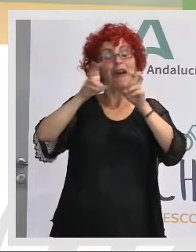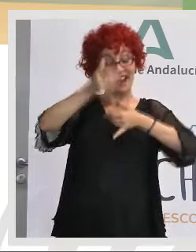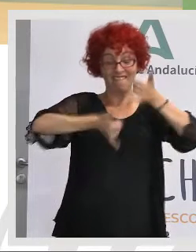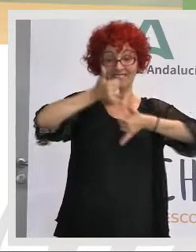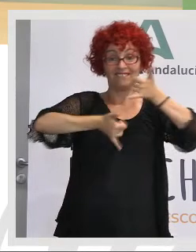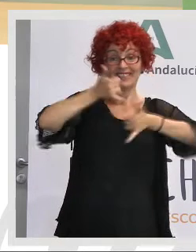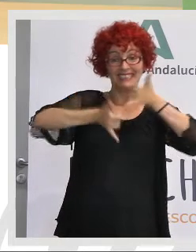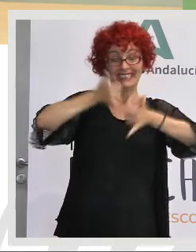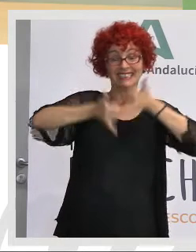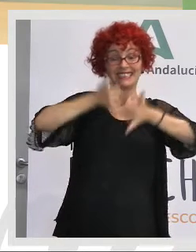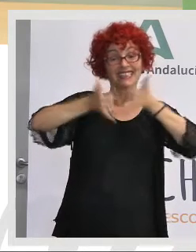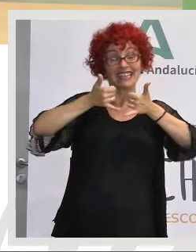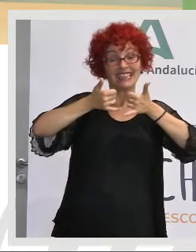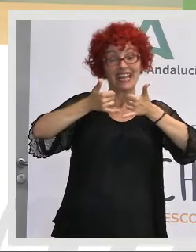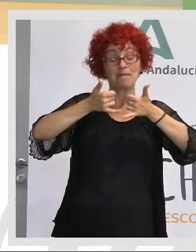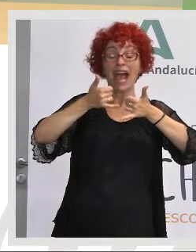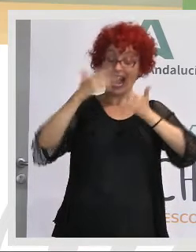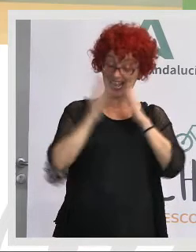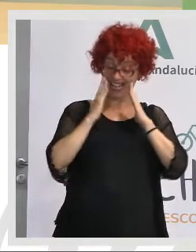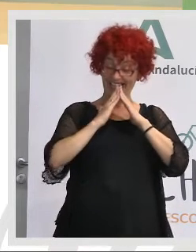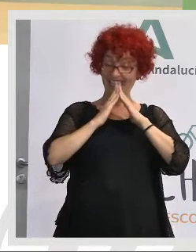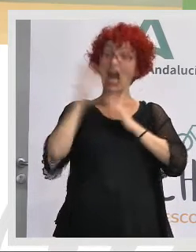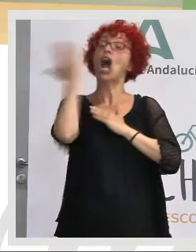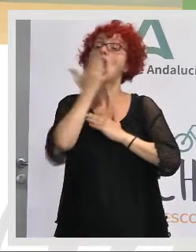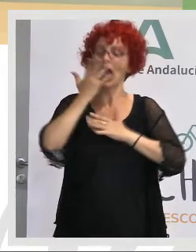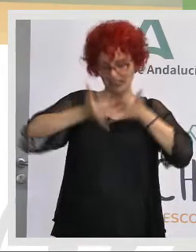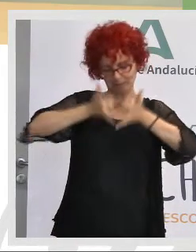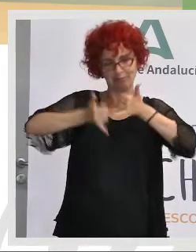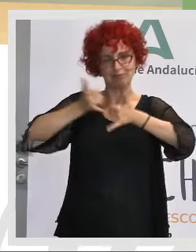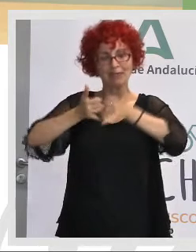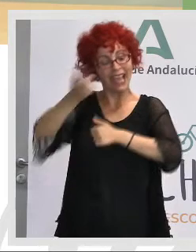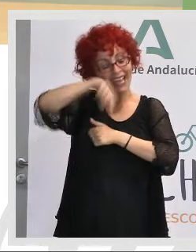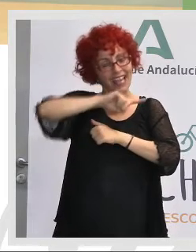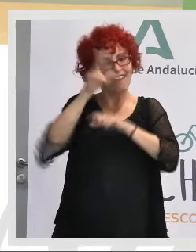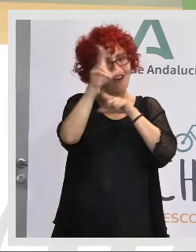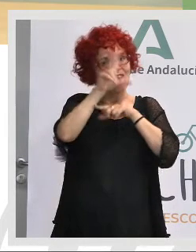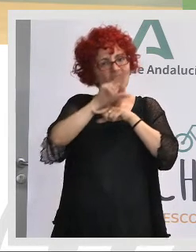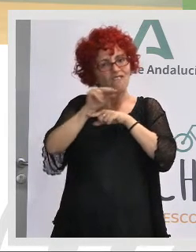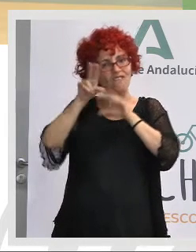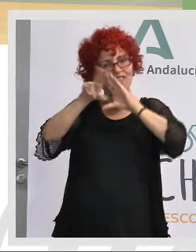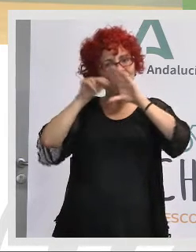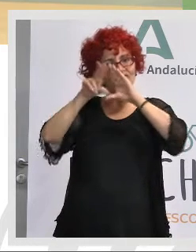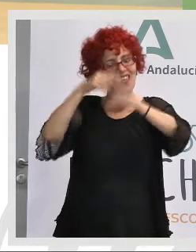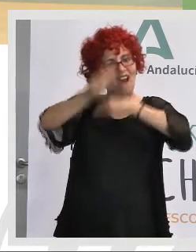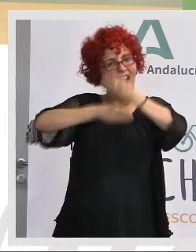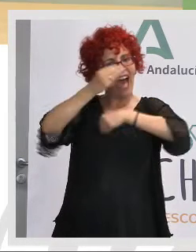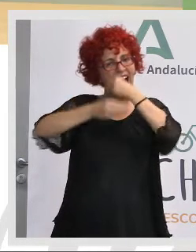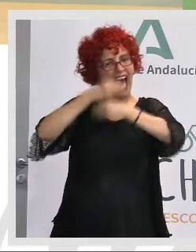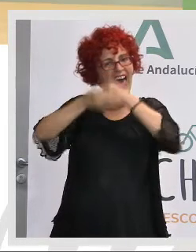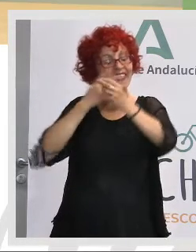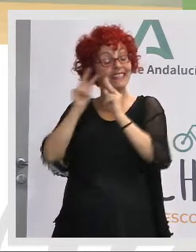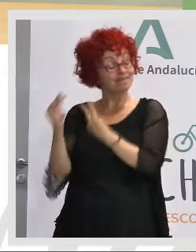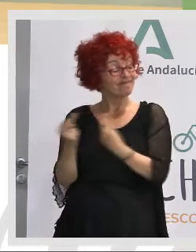bicicleta en los desplazamientos para ir al cole. Y han hecho un vídeo que vamos a ver, que nos muestra pues eso, cómo se